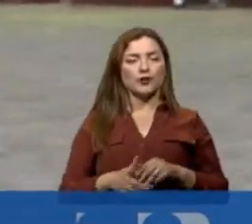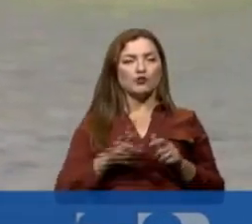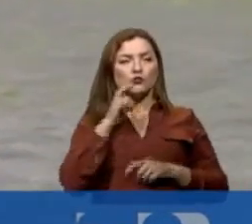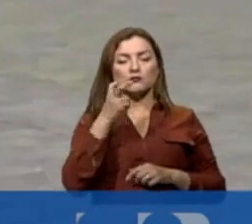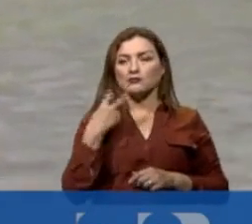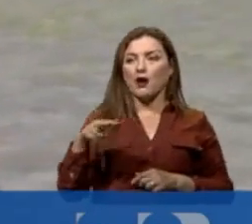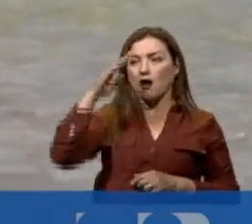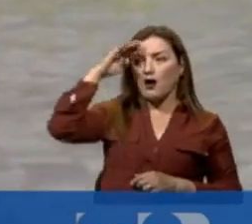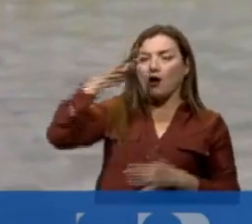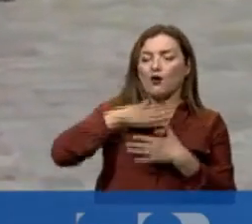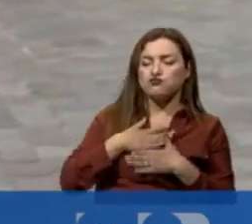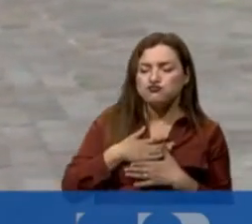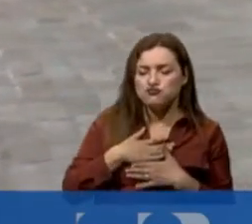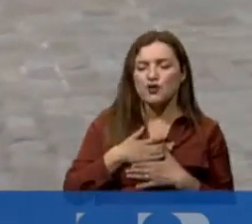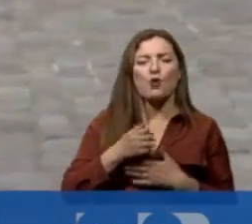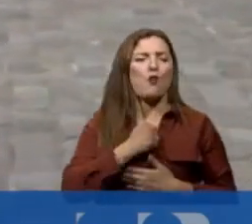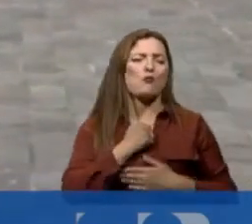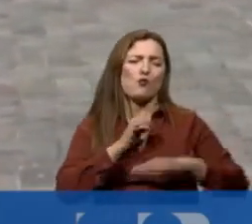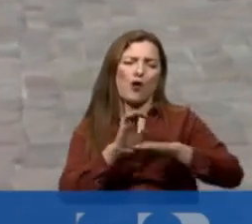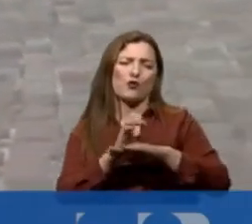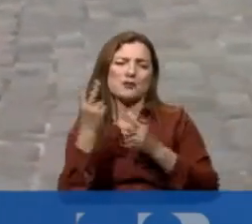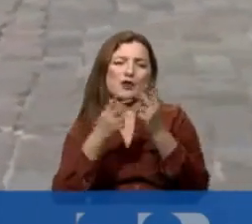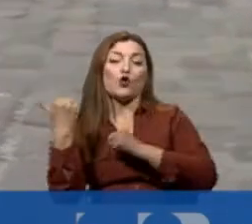turistas nacionales y extranjeros. Y el